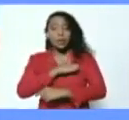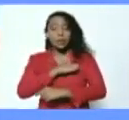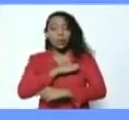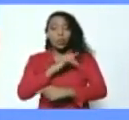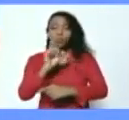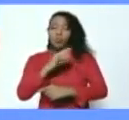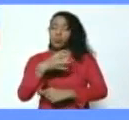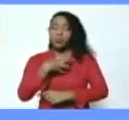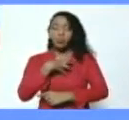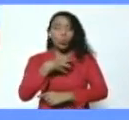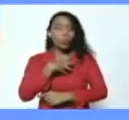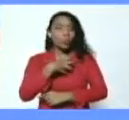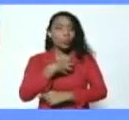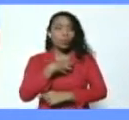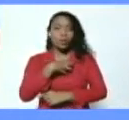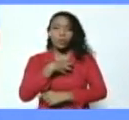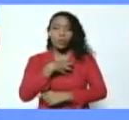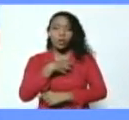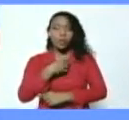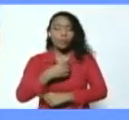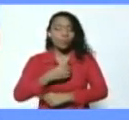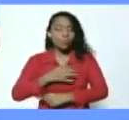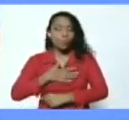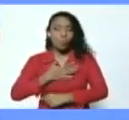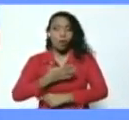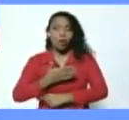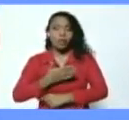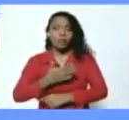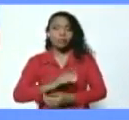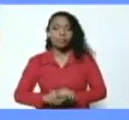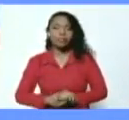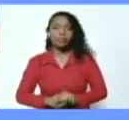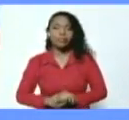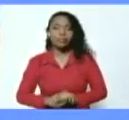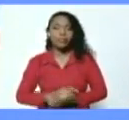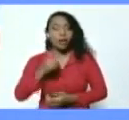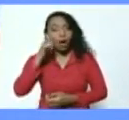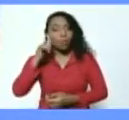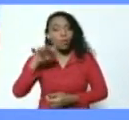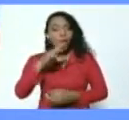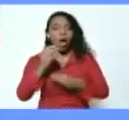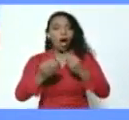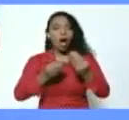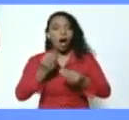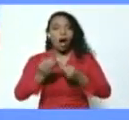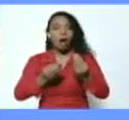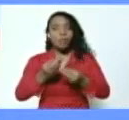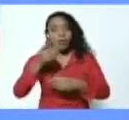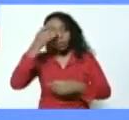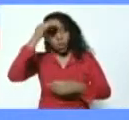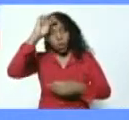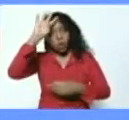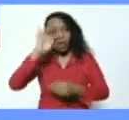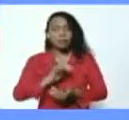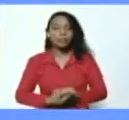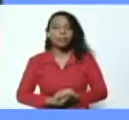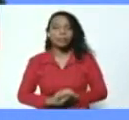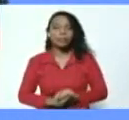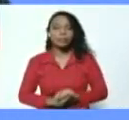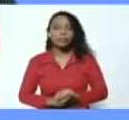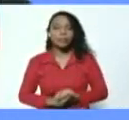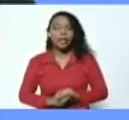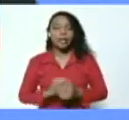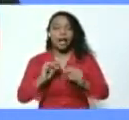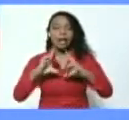no han podido ni podrán con pueblos como el cubano, el